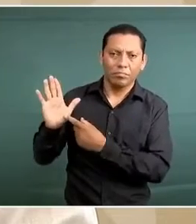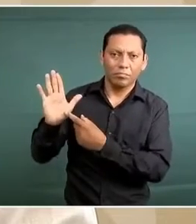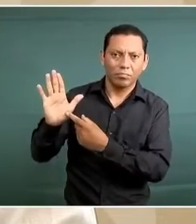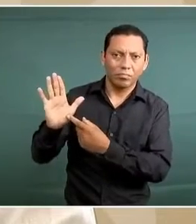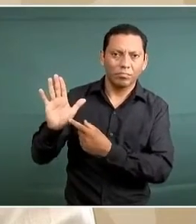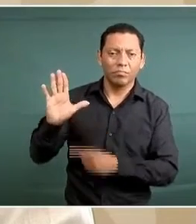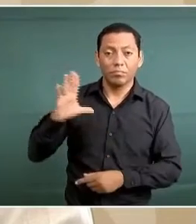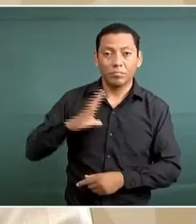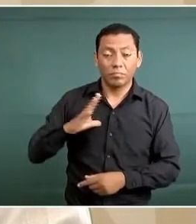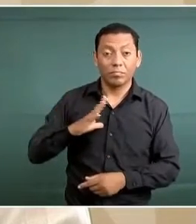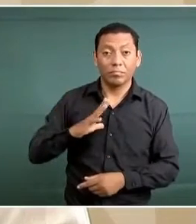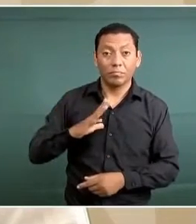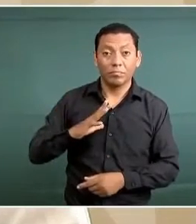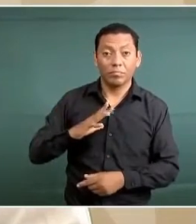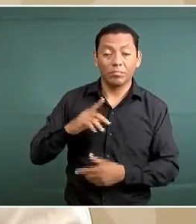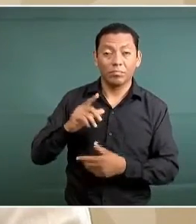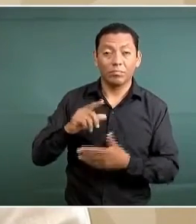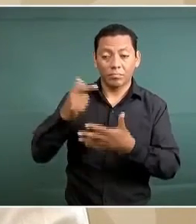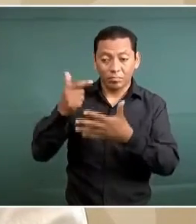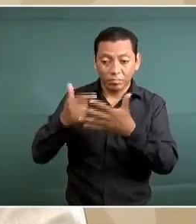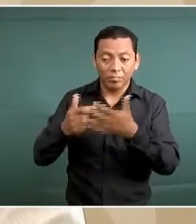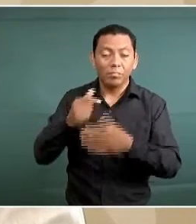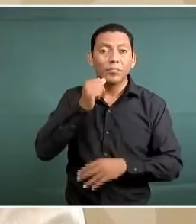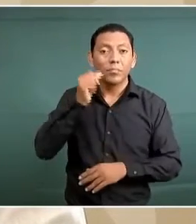son datos de anoche,